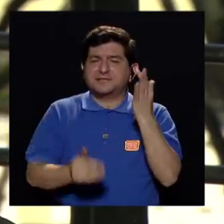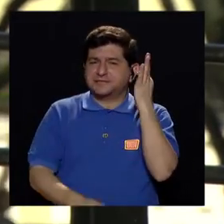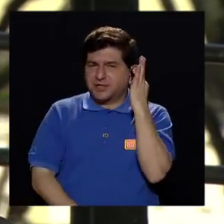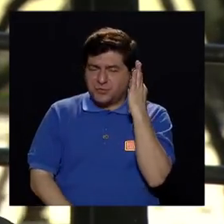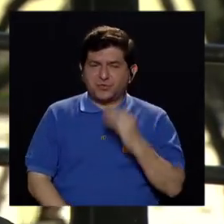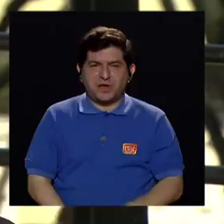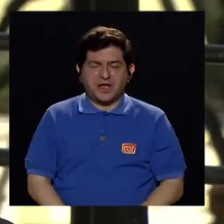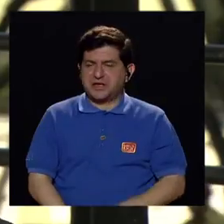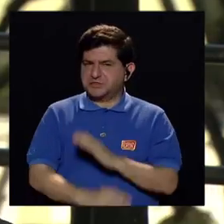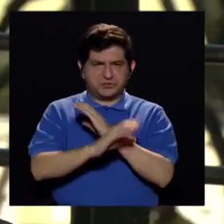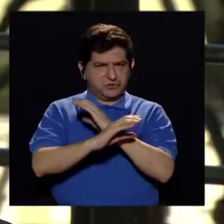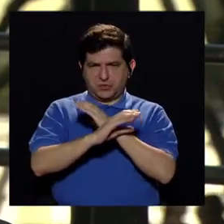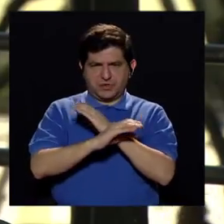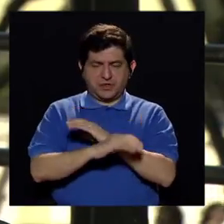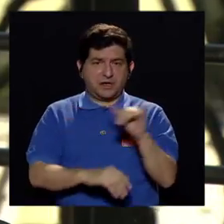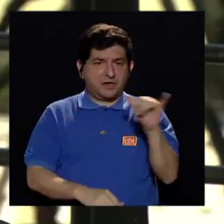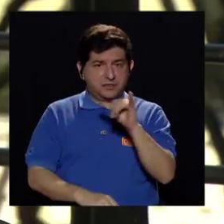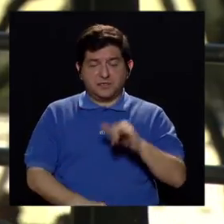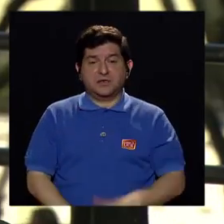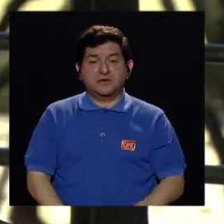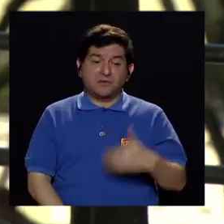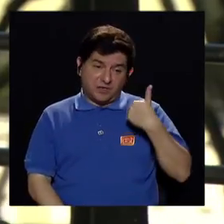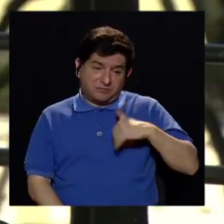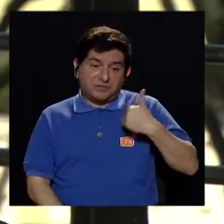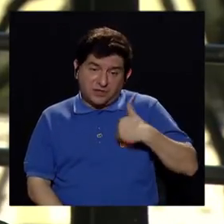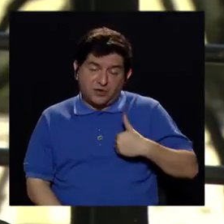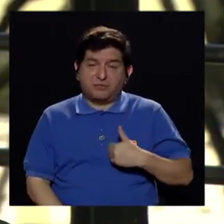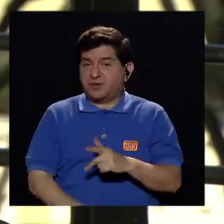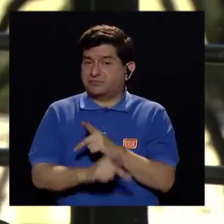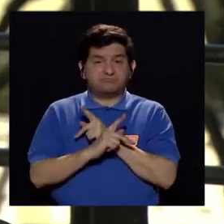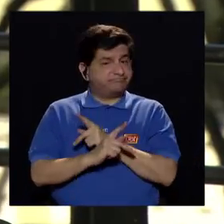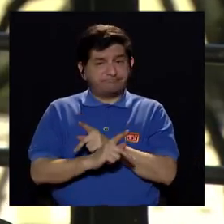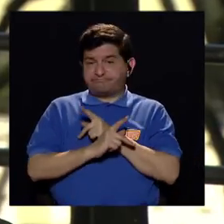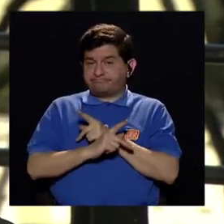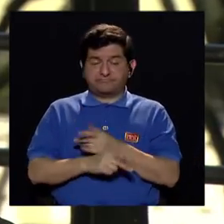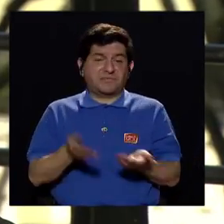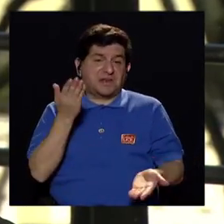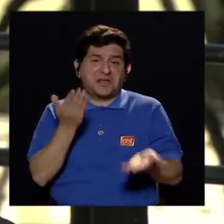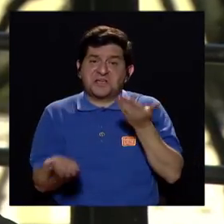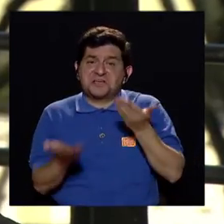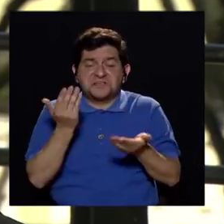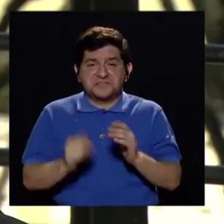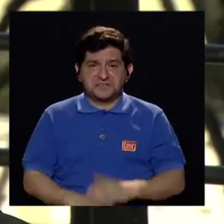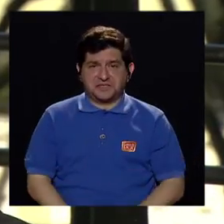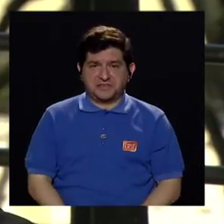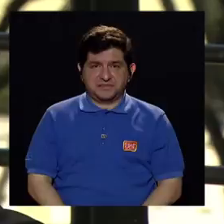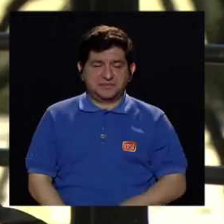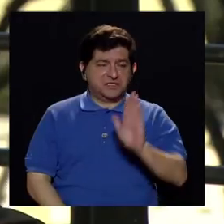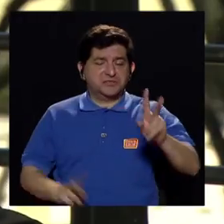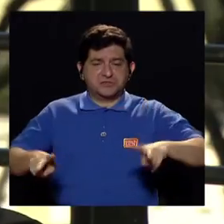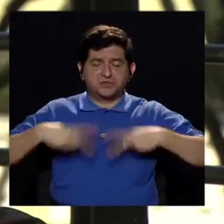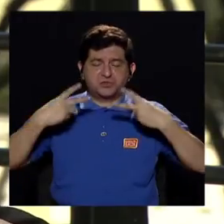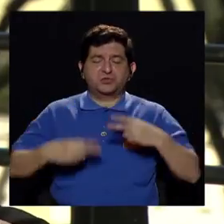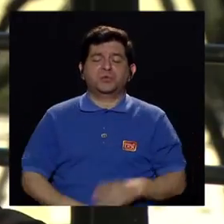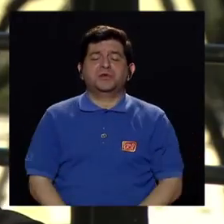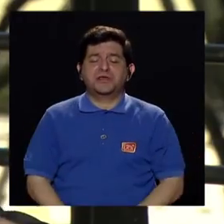dejan de cuidarse, también vienen en los hombres, se dejan de proteger, tal vez porque su vida sexual no es tan frecuente